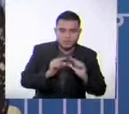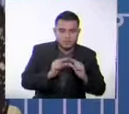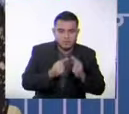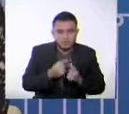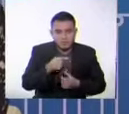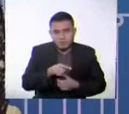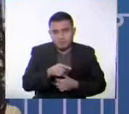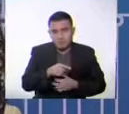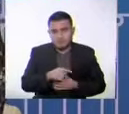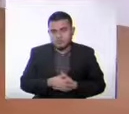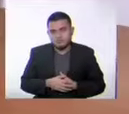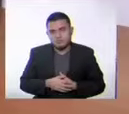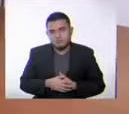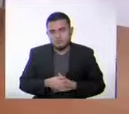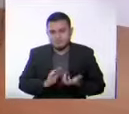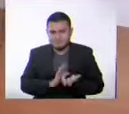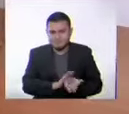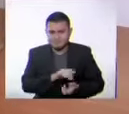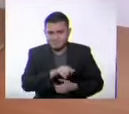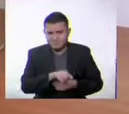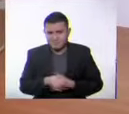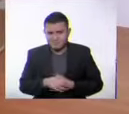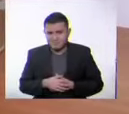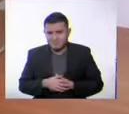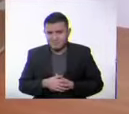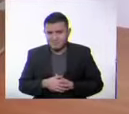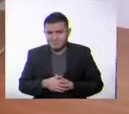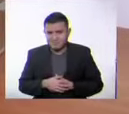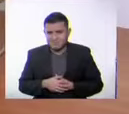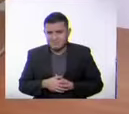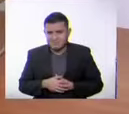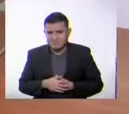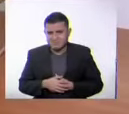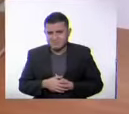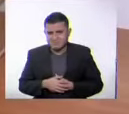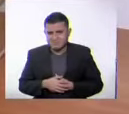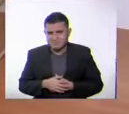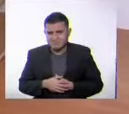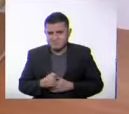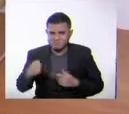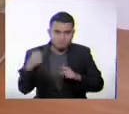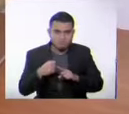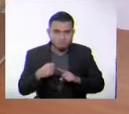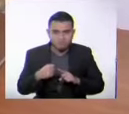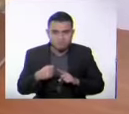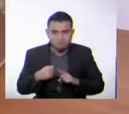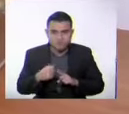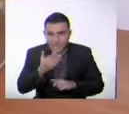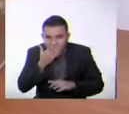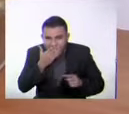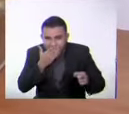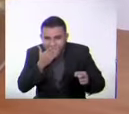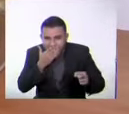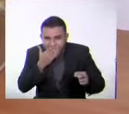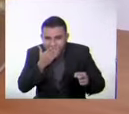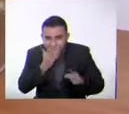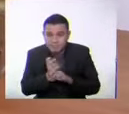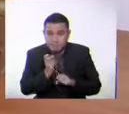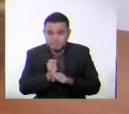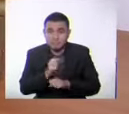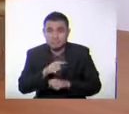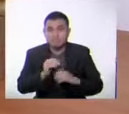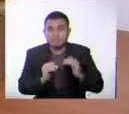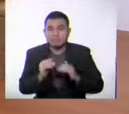tal, sufren discriminación, sufren actitudes de intolerancia, el bullying, acoso también. Entonces